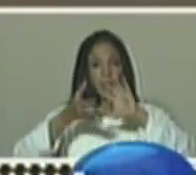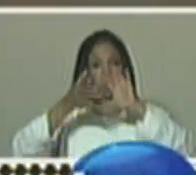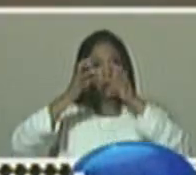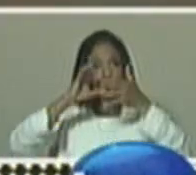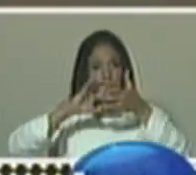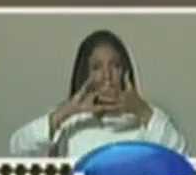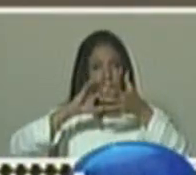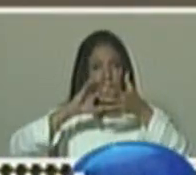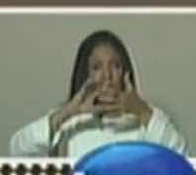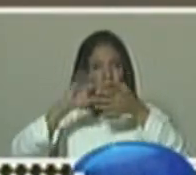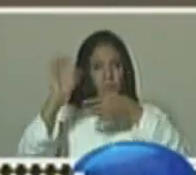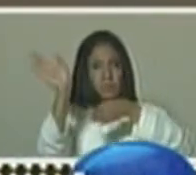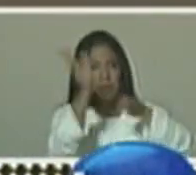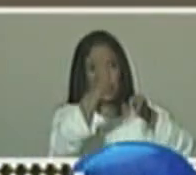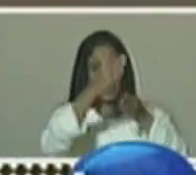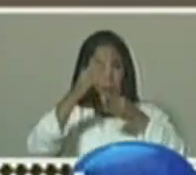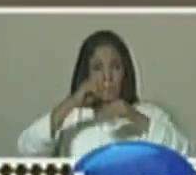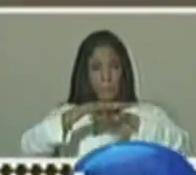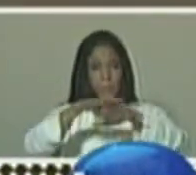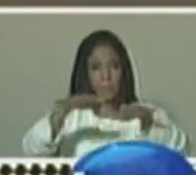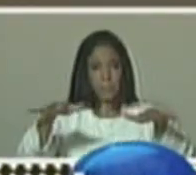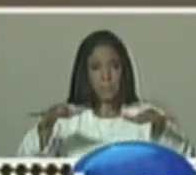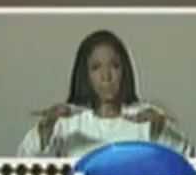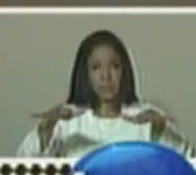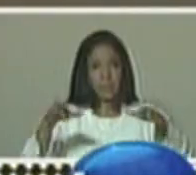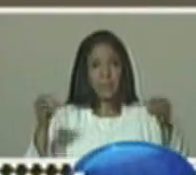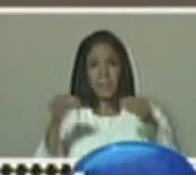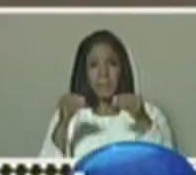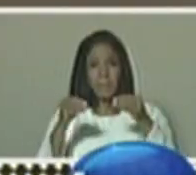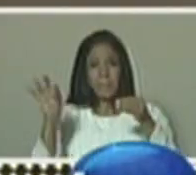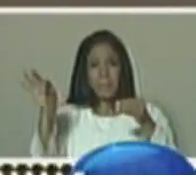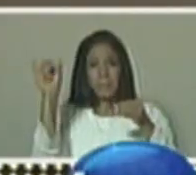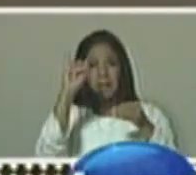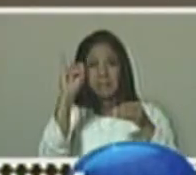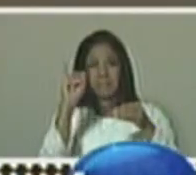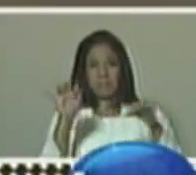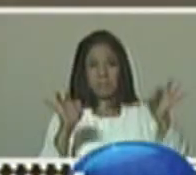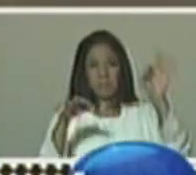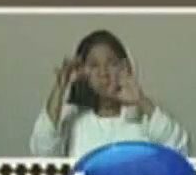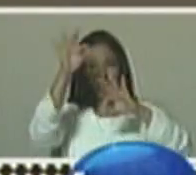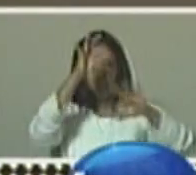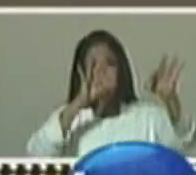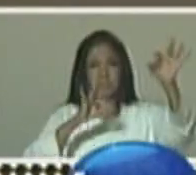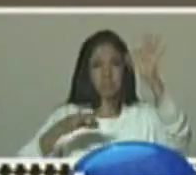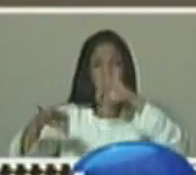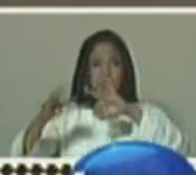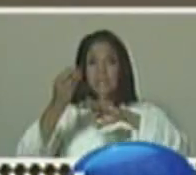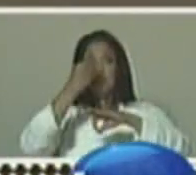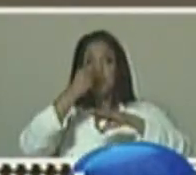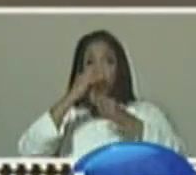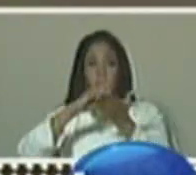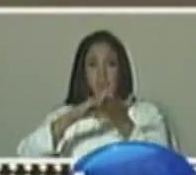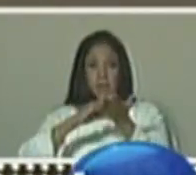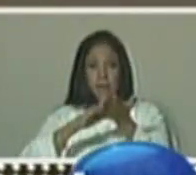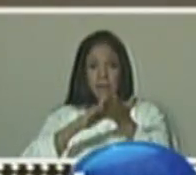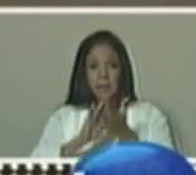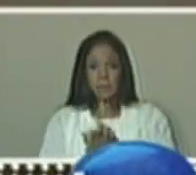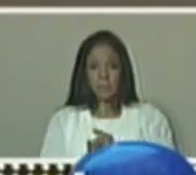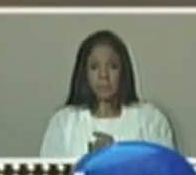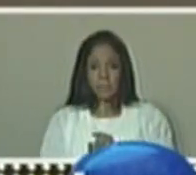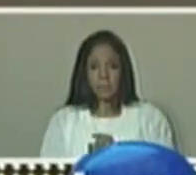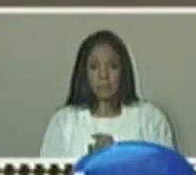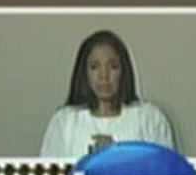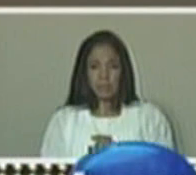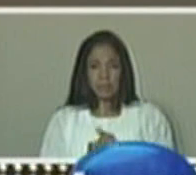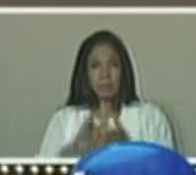climáticos que han generado que las plagas sean más resistentes y que haya sequías y lluvias constantes.